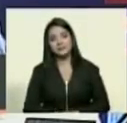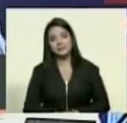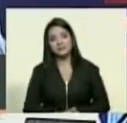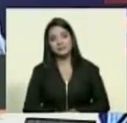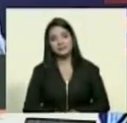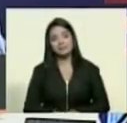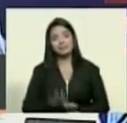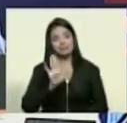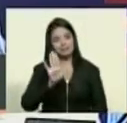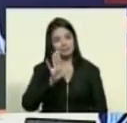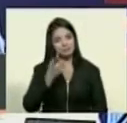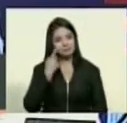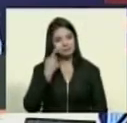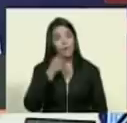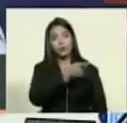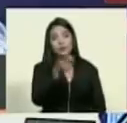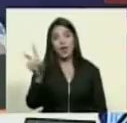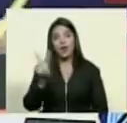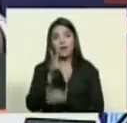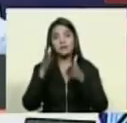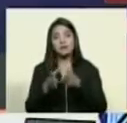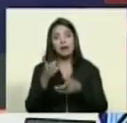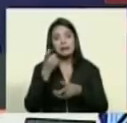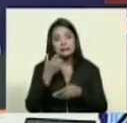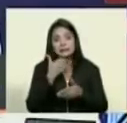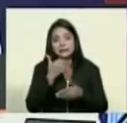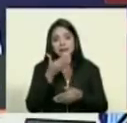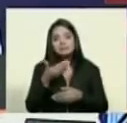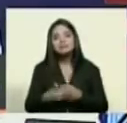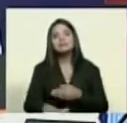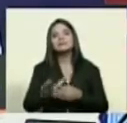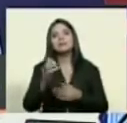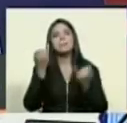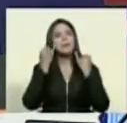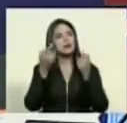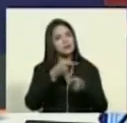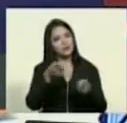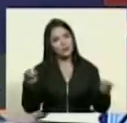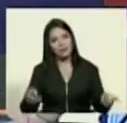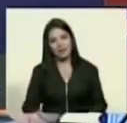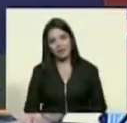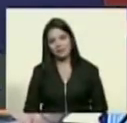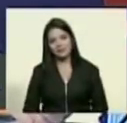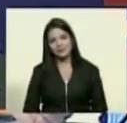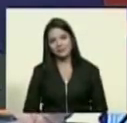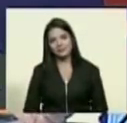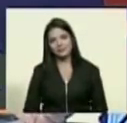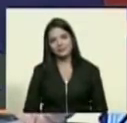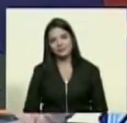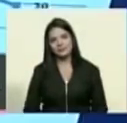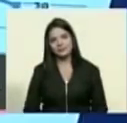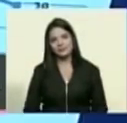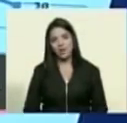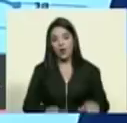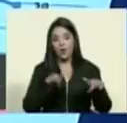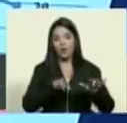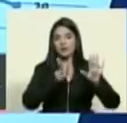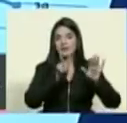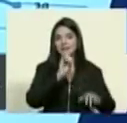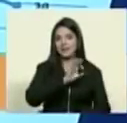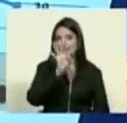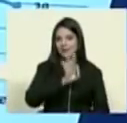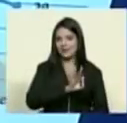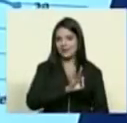Que muy pronto se enterarán los venezolanos de lo que viene. Imagínense ustedes, si estamos en 70,